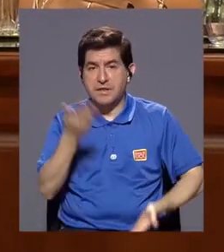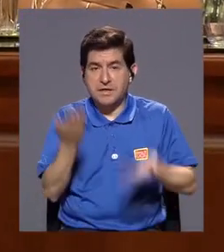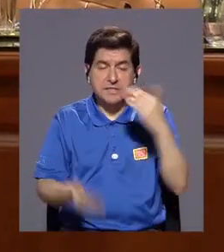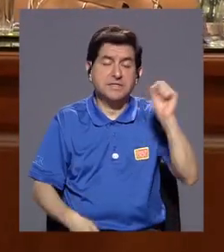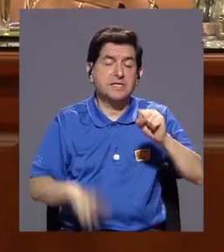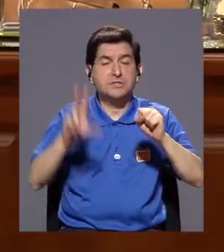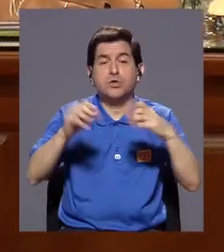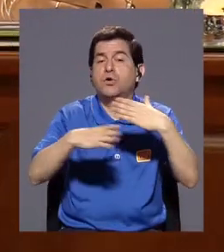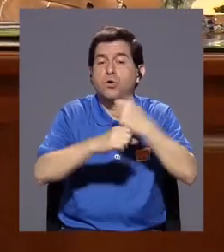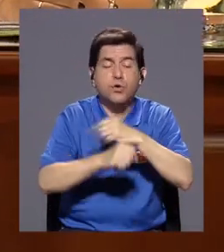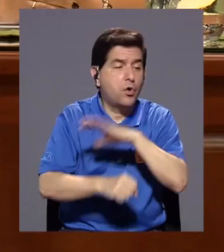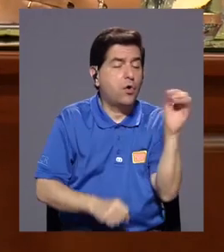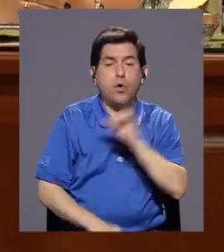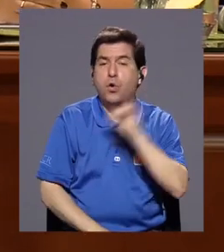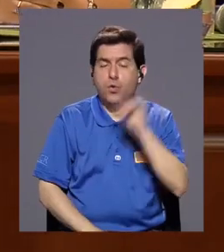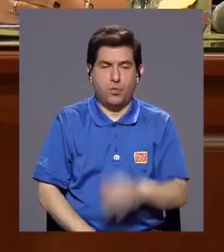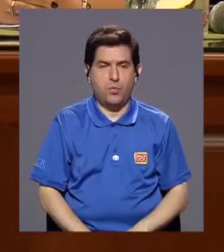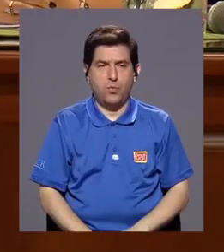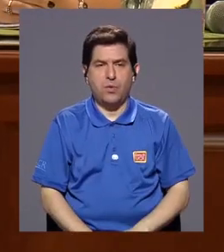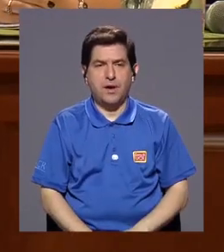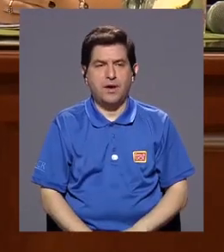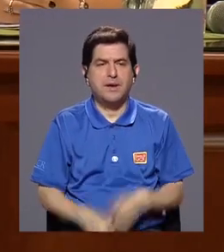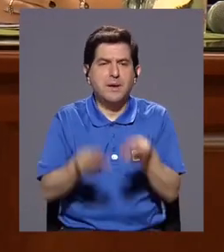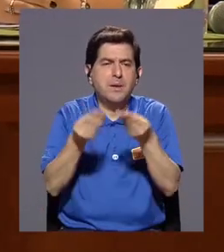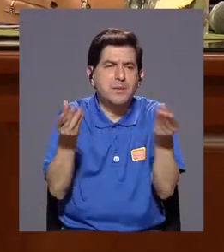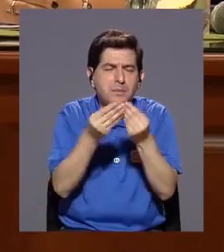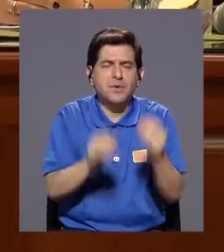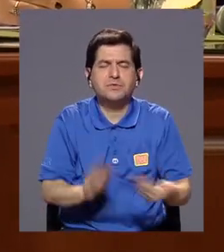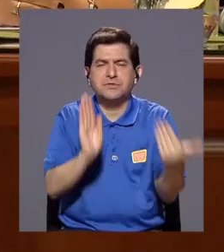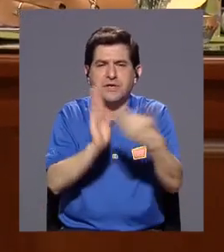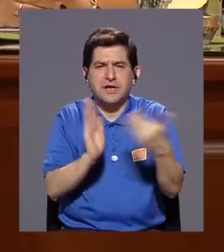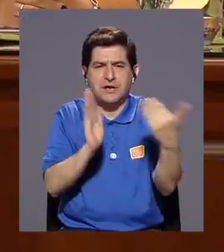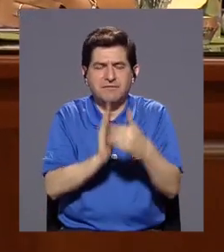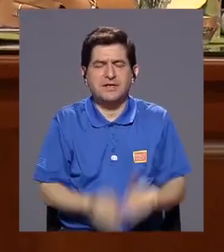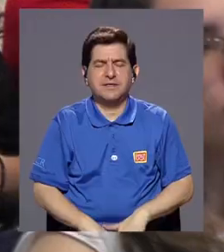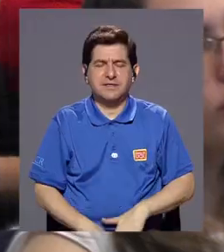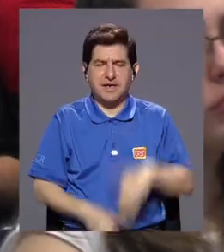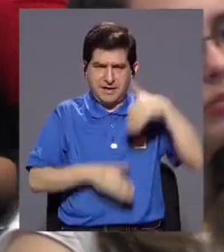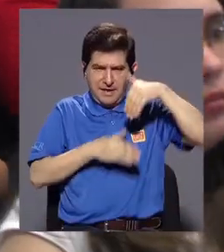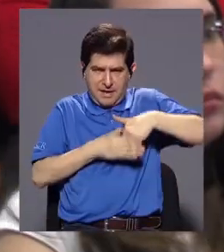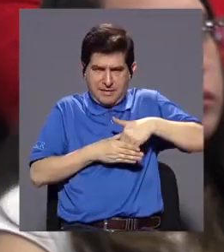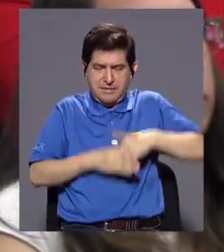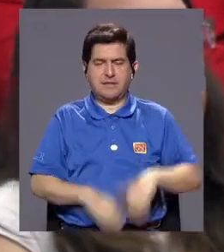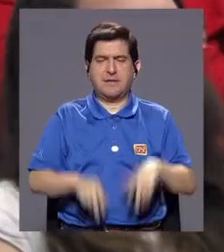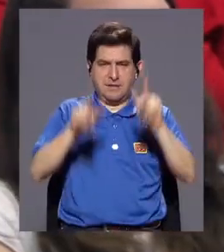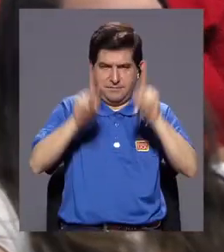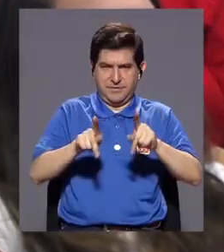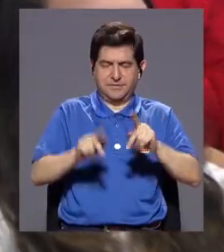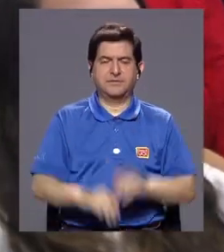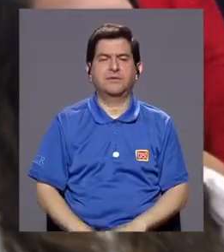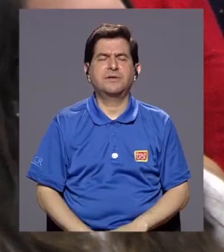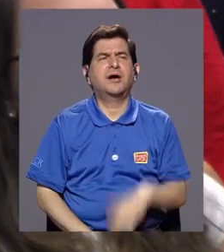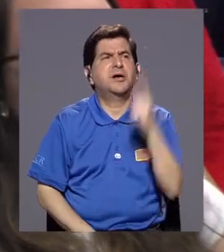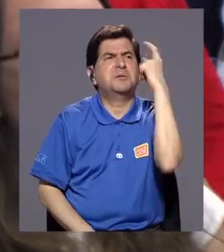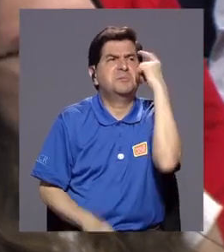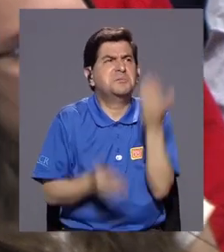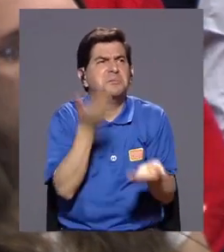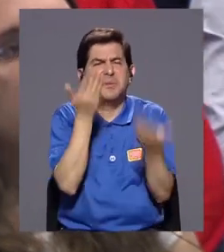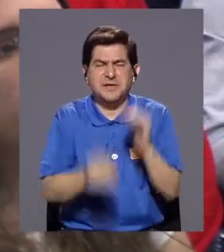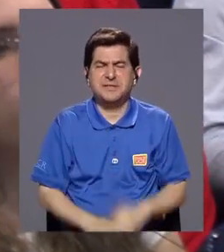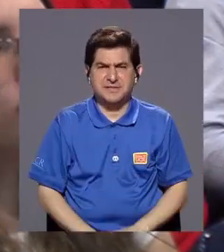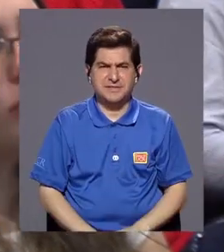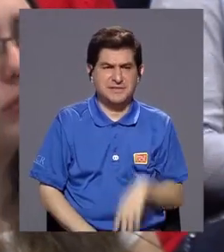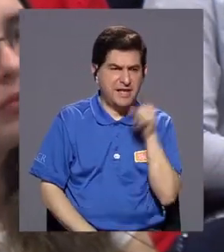o igual, digamos, a nivel de producir un daño interpersonal. Mucho se piensa que a nivel de